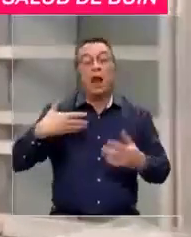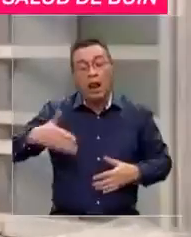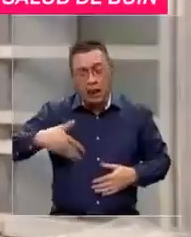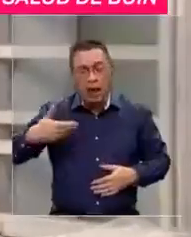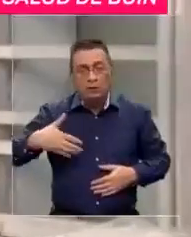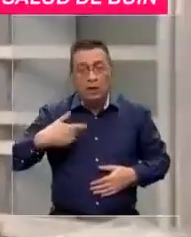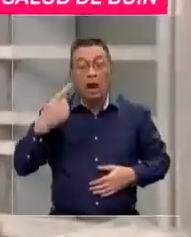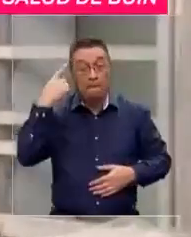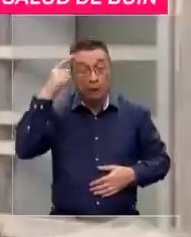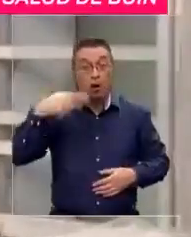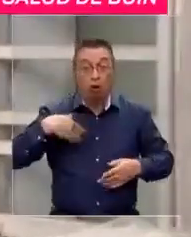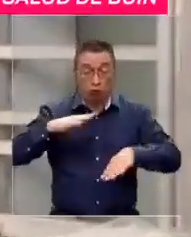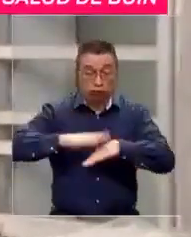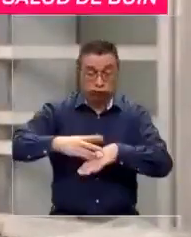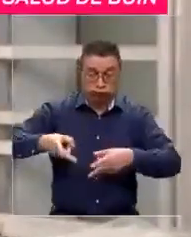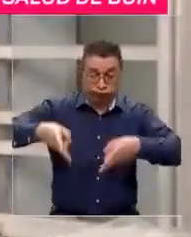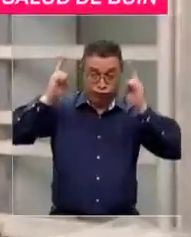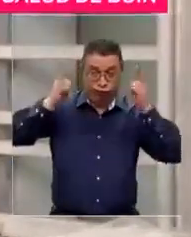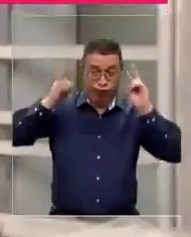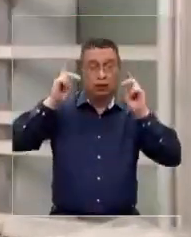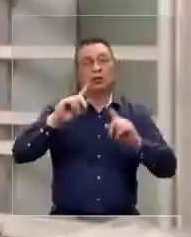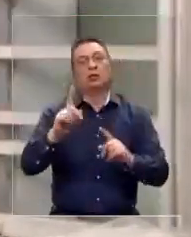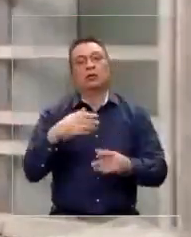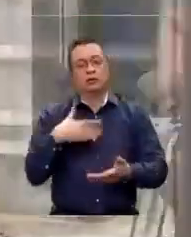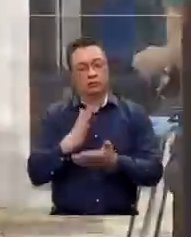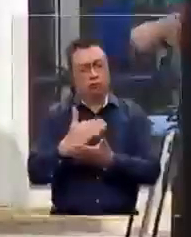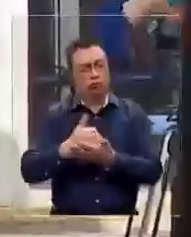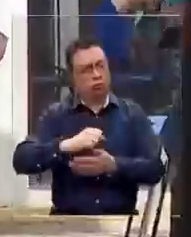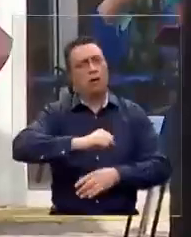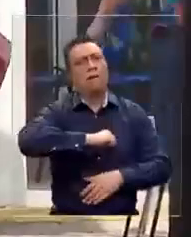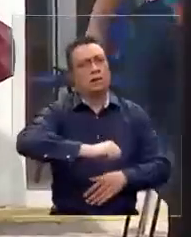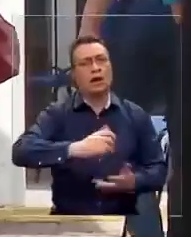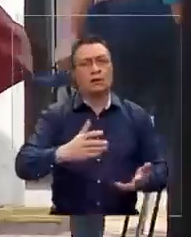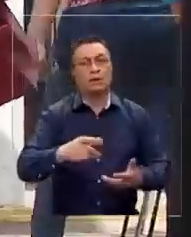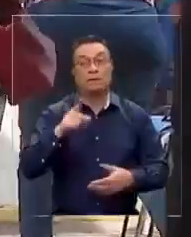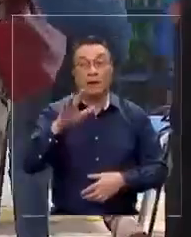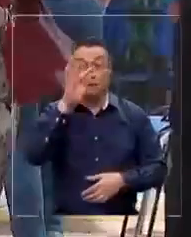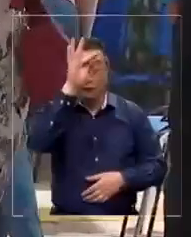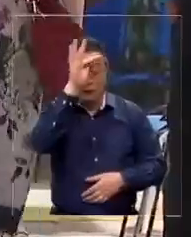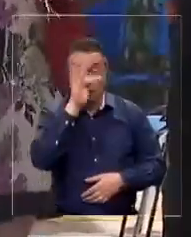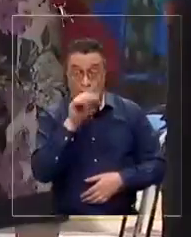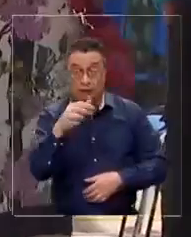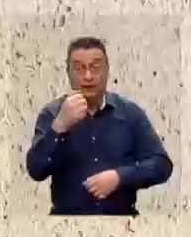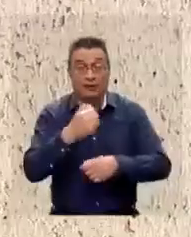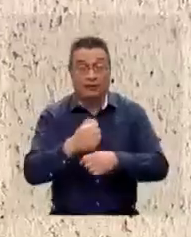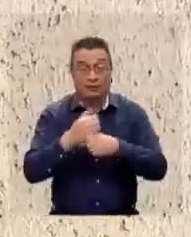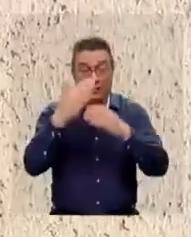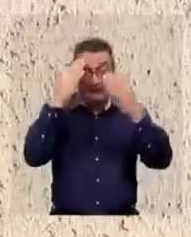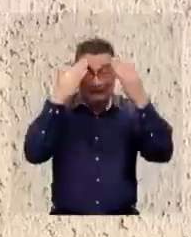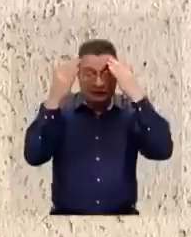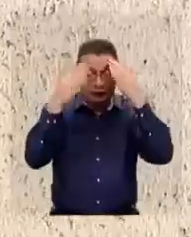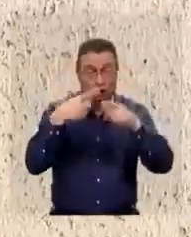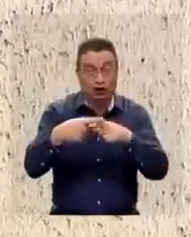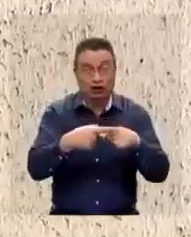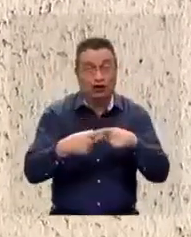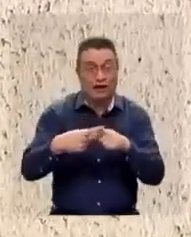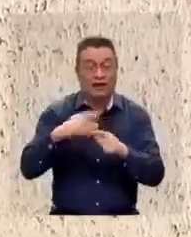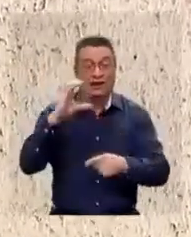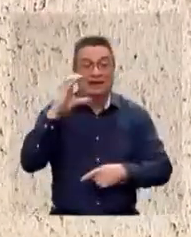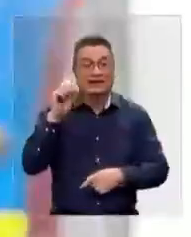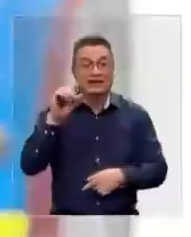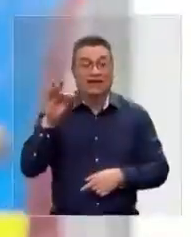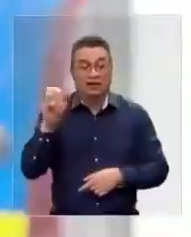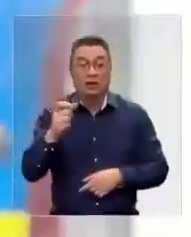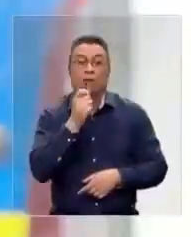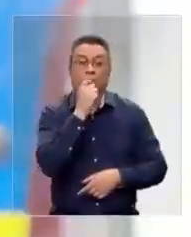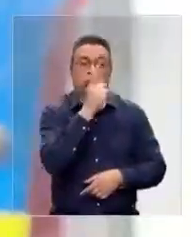que tampoco vamos a tolerar y vamos a tomar todas las medidas necesarias. La funcionaria que se desempeña en el área psicosocial del CESFAM puso una